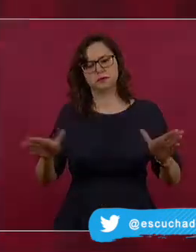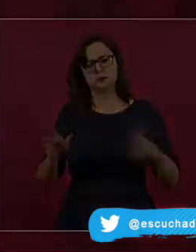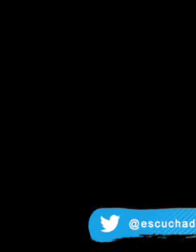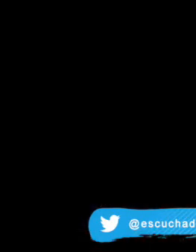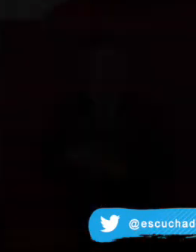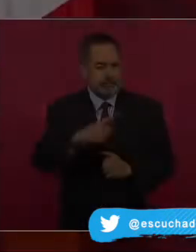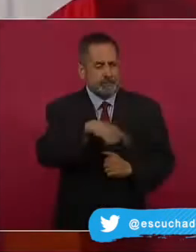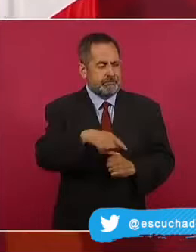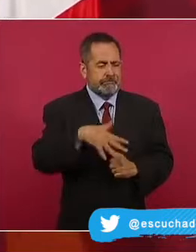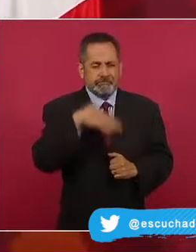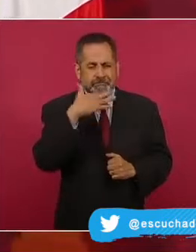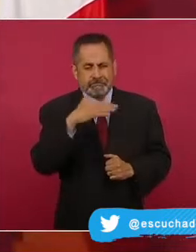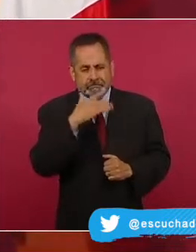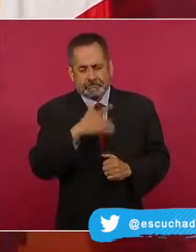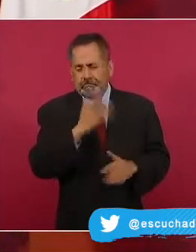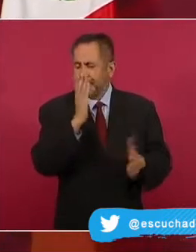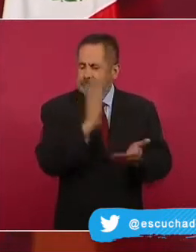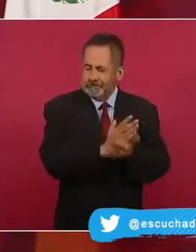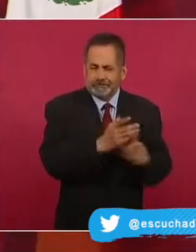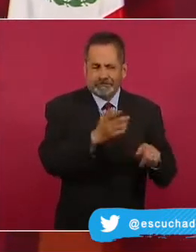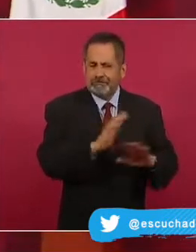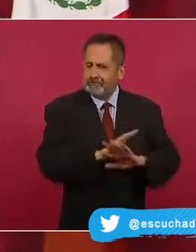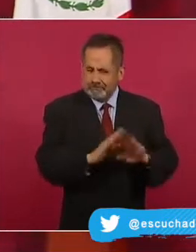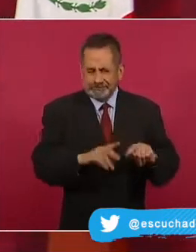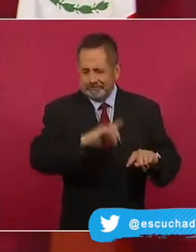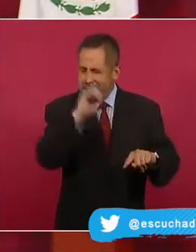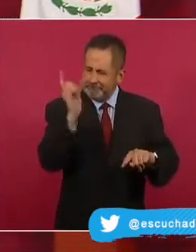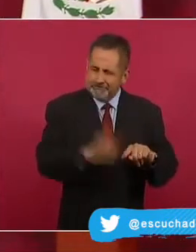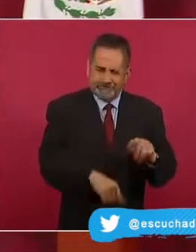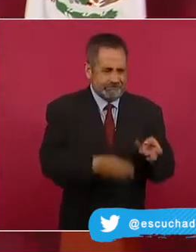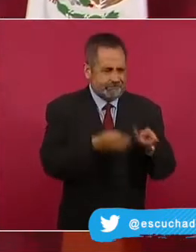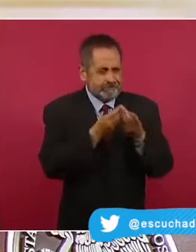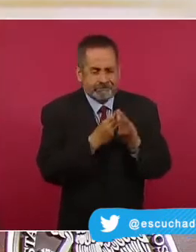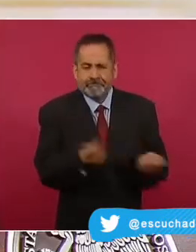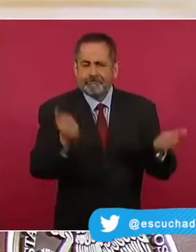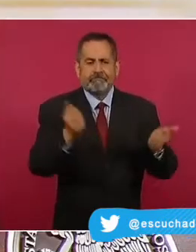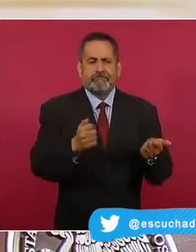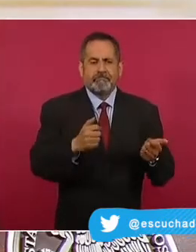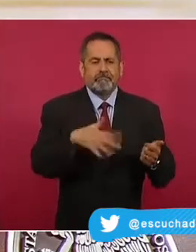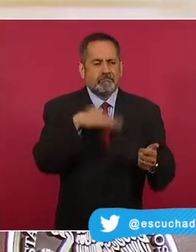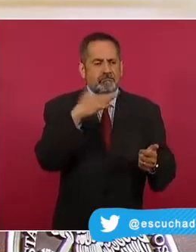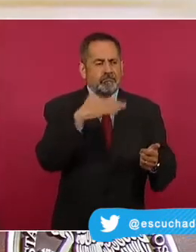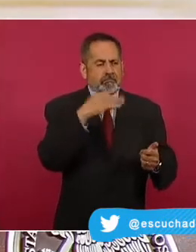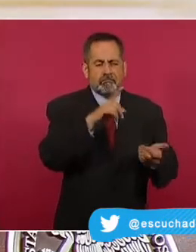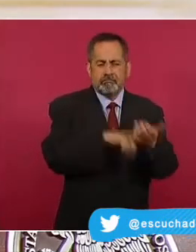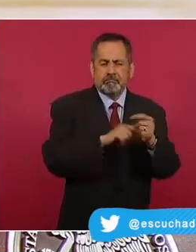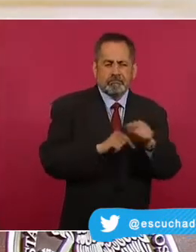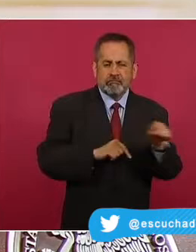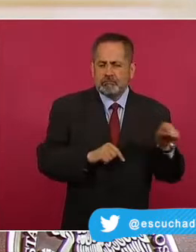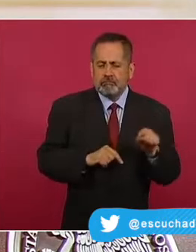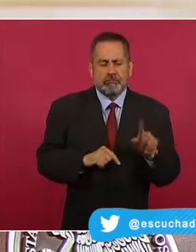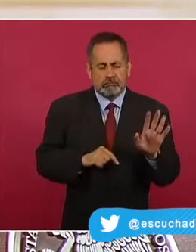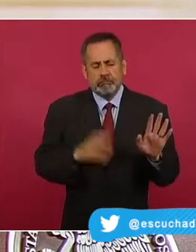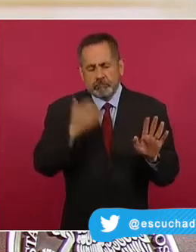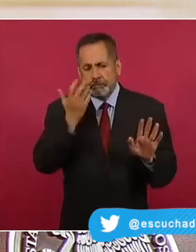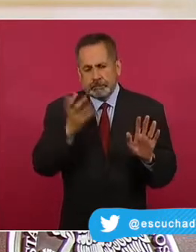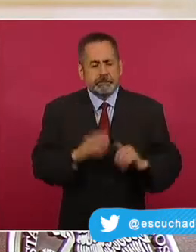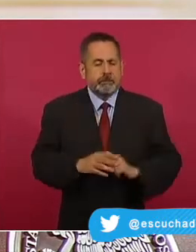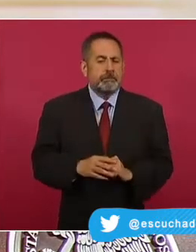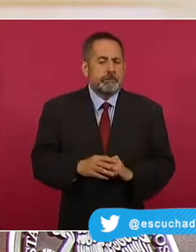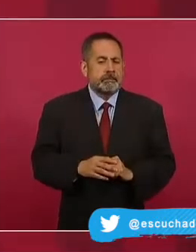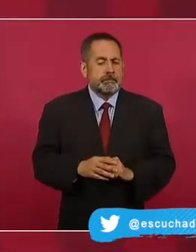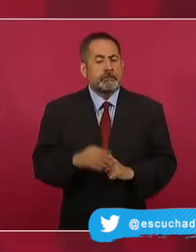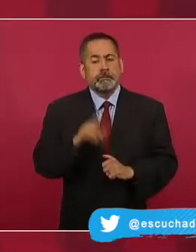de los demás, cuando se siente amor por el prójimo, cuando se busca la felicidad de la gente, eso es el poder. La regla de oro